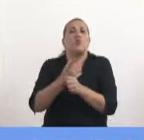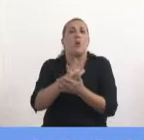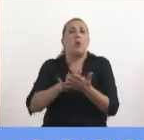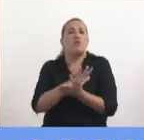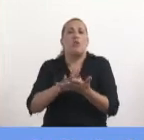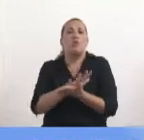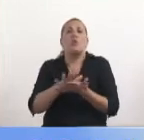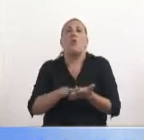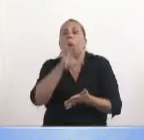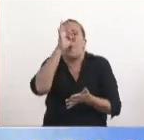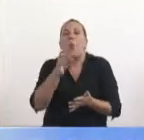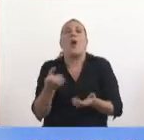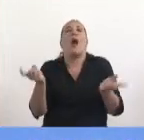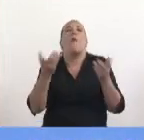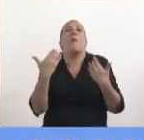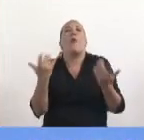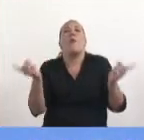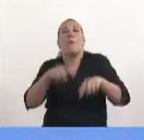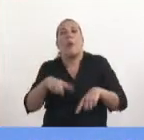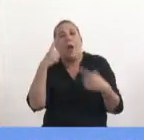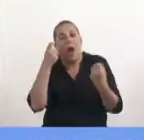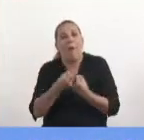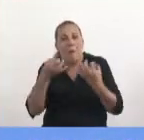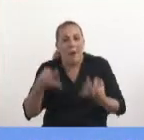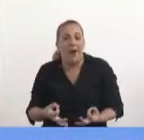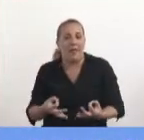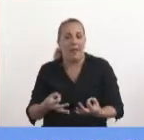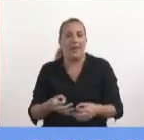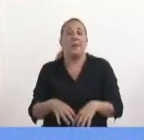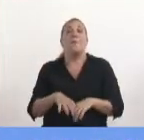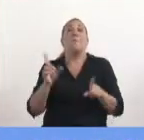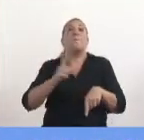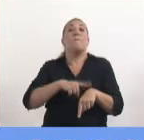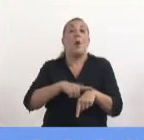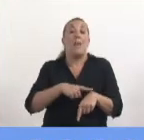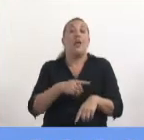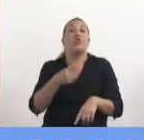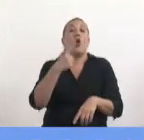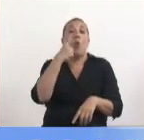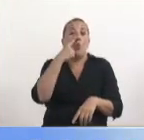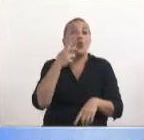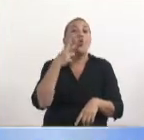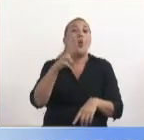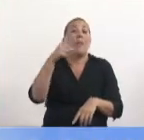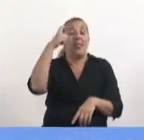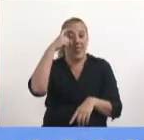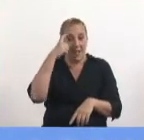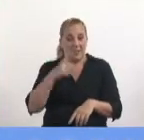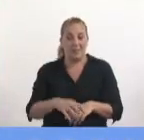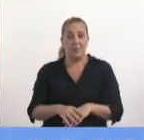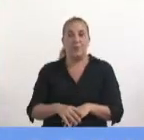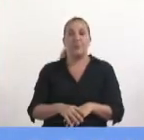nunca va a haber el consenso pleno. Llegamos entonces a un día histórico de junio del 2010,